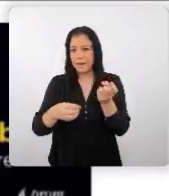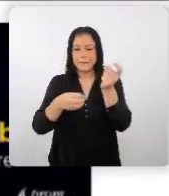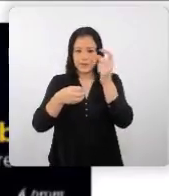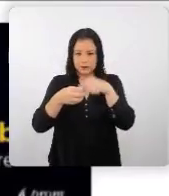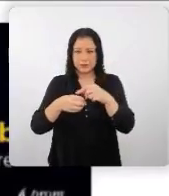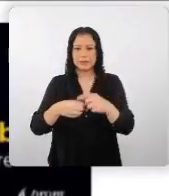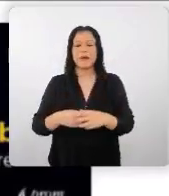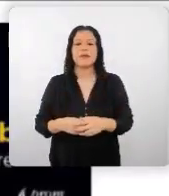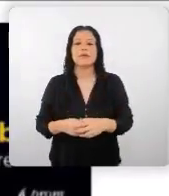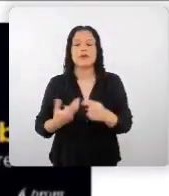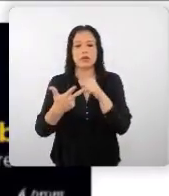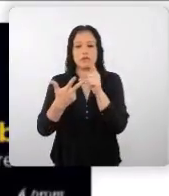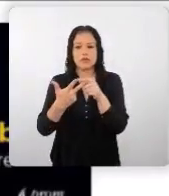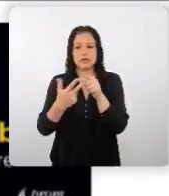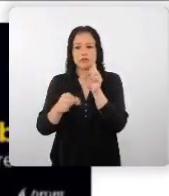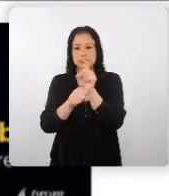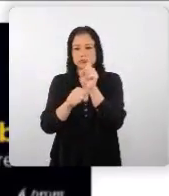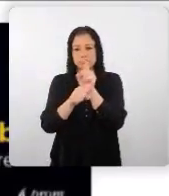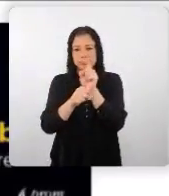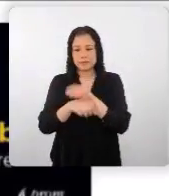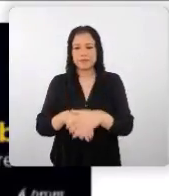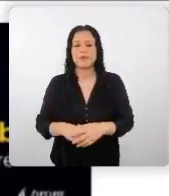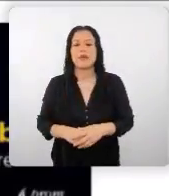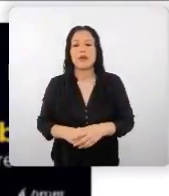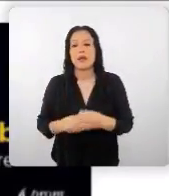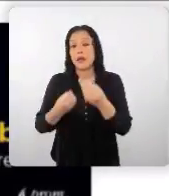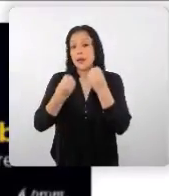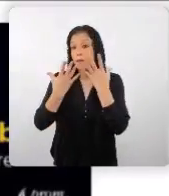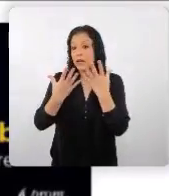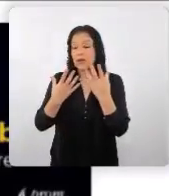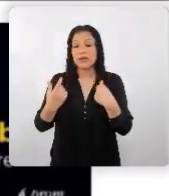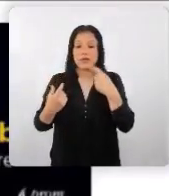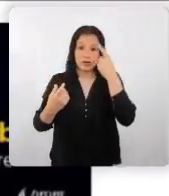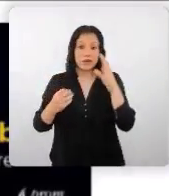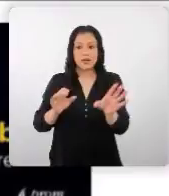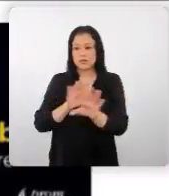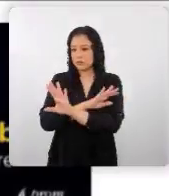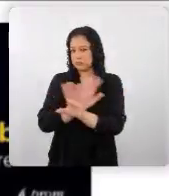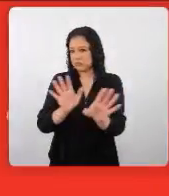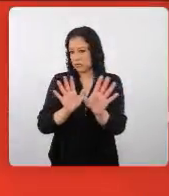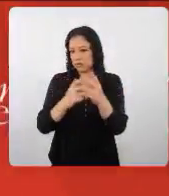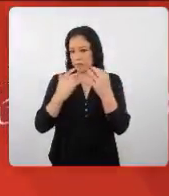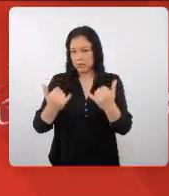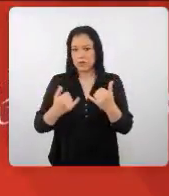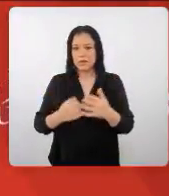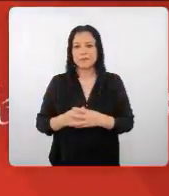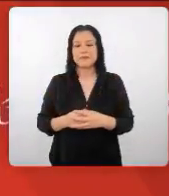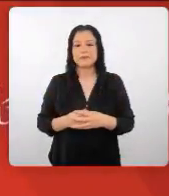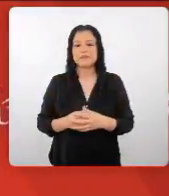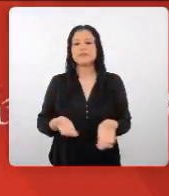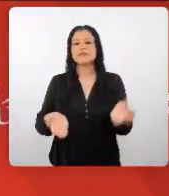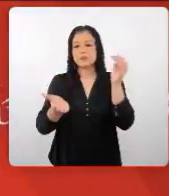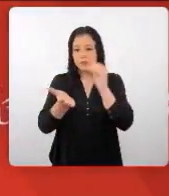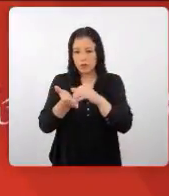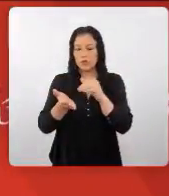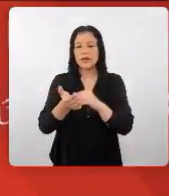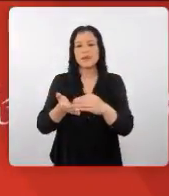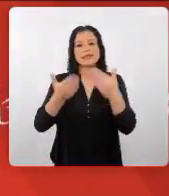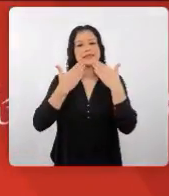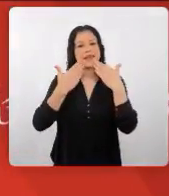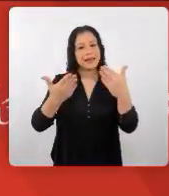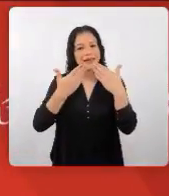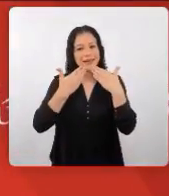los tres eventos, las tres capacitaciones. Bueno, creo que eso sería todo por hoy. Nuevamente le agradezco